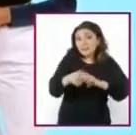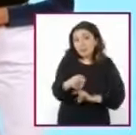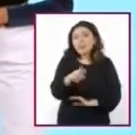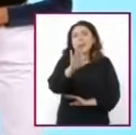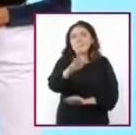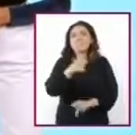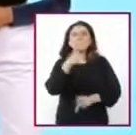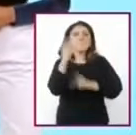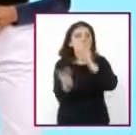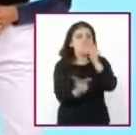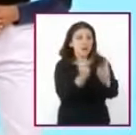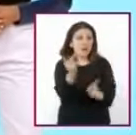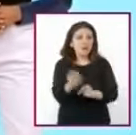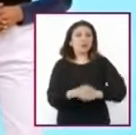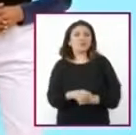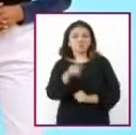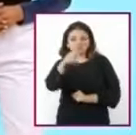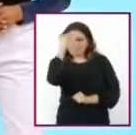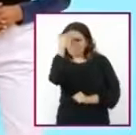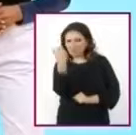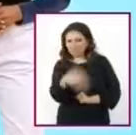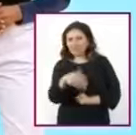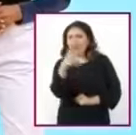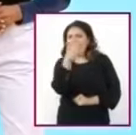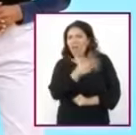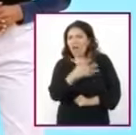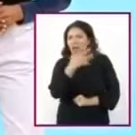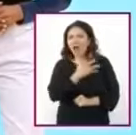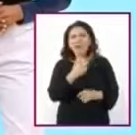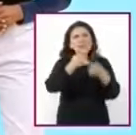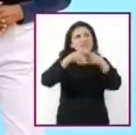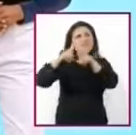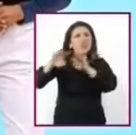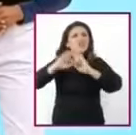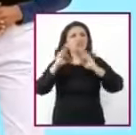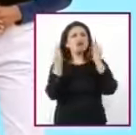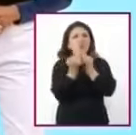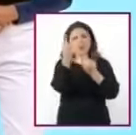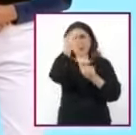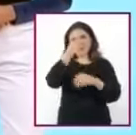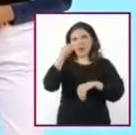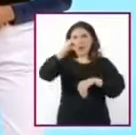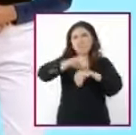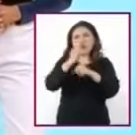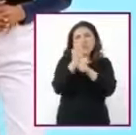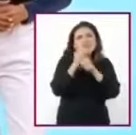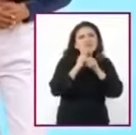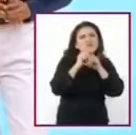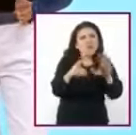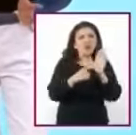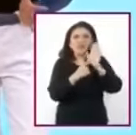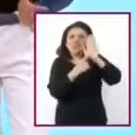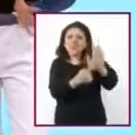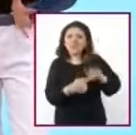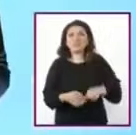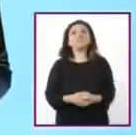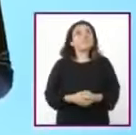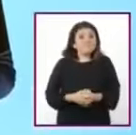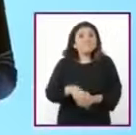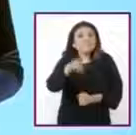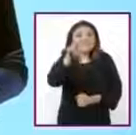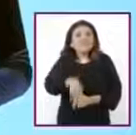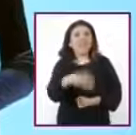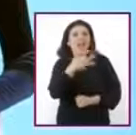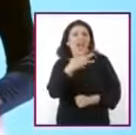arranque, permítanme preguntarles algo. ¿Saben que existen diferentes formas para representar la información? ¡Así